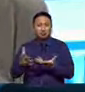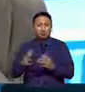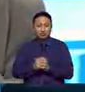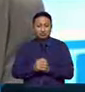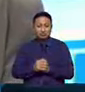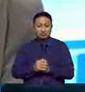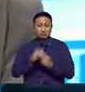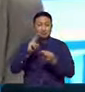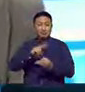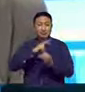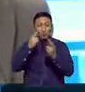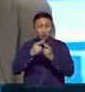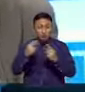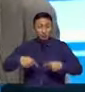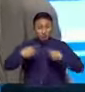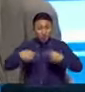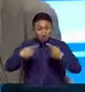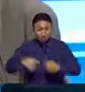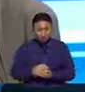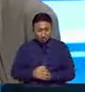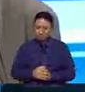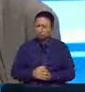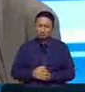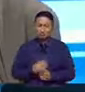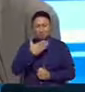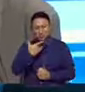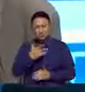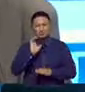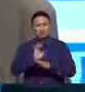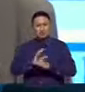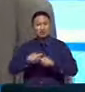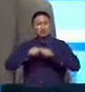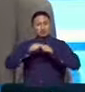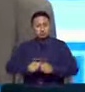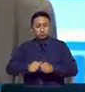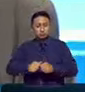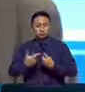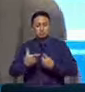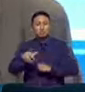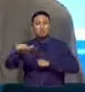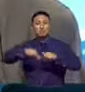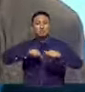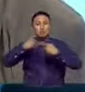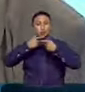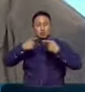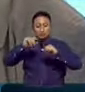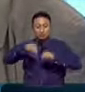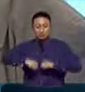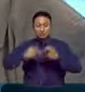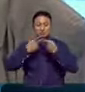en reformas permanentes y darle más bien estabilidad al país con instituciones que sean relativamente democráticas. Yo pienso